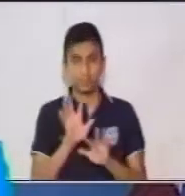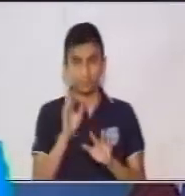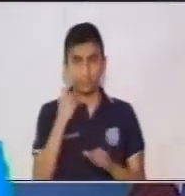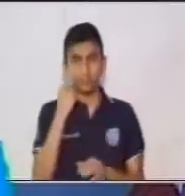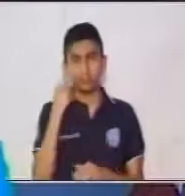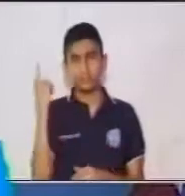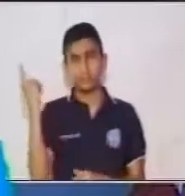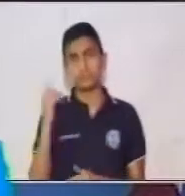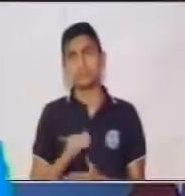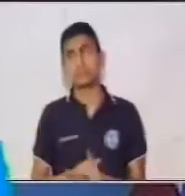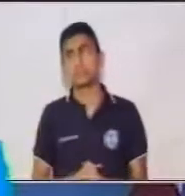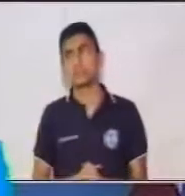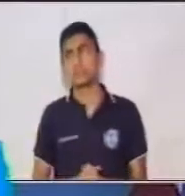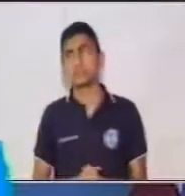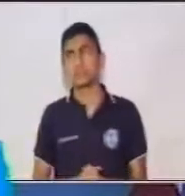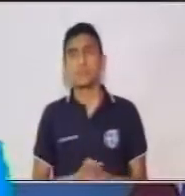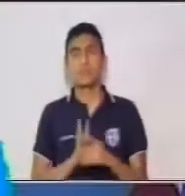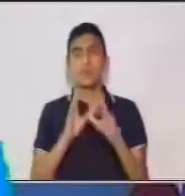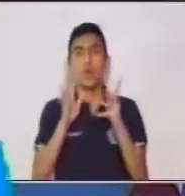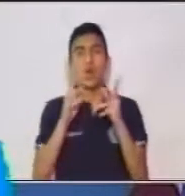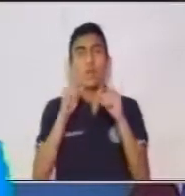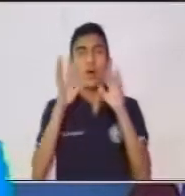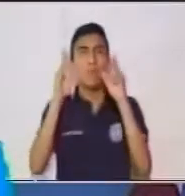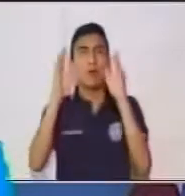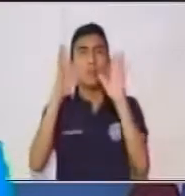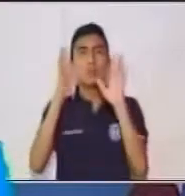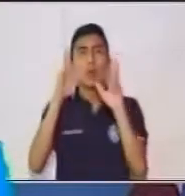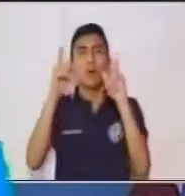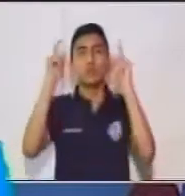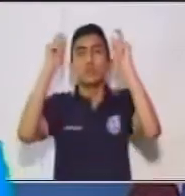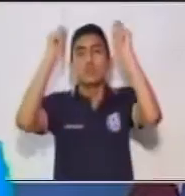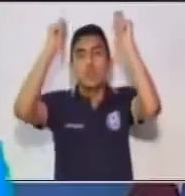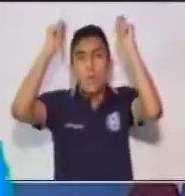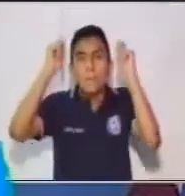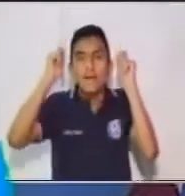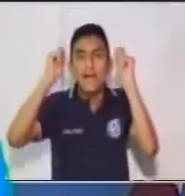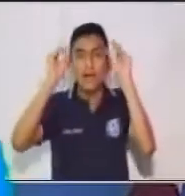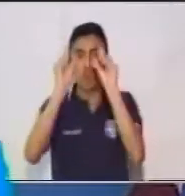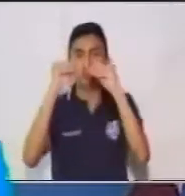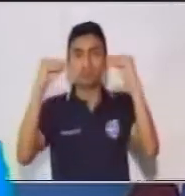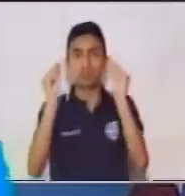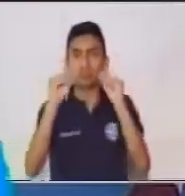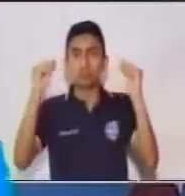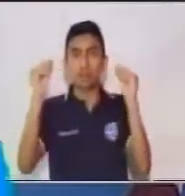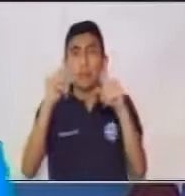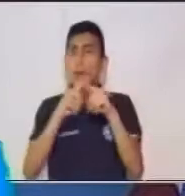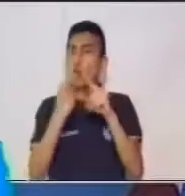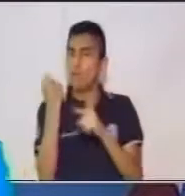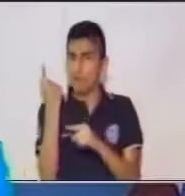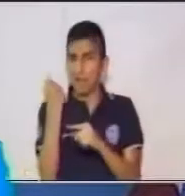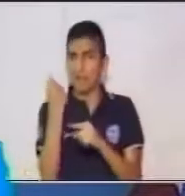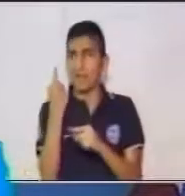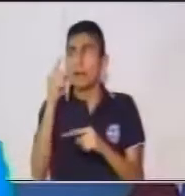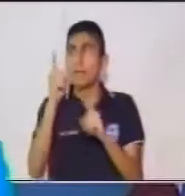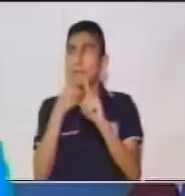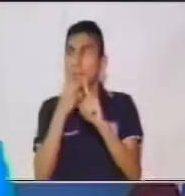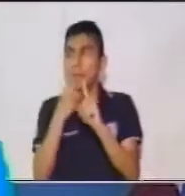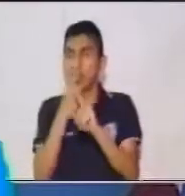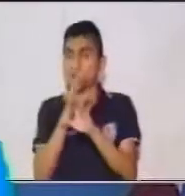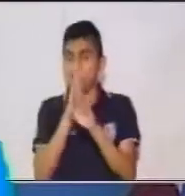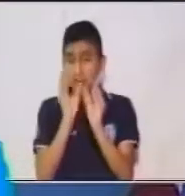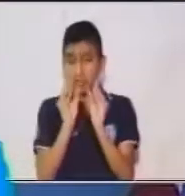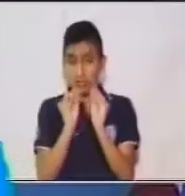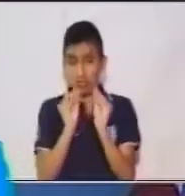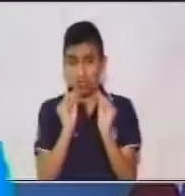puntas. Luego me va a quedar como un sombrero, pero aún falta. Vamos a unir estas puntas